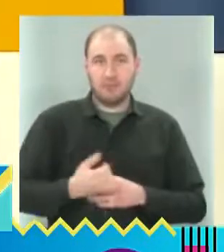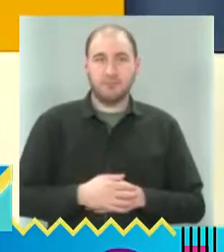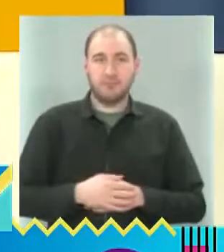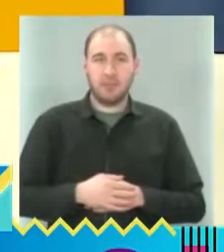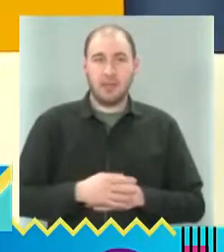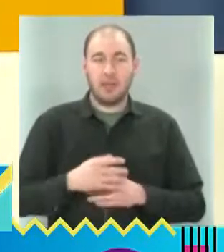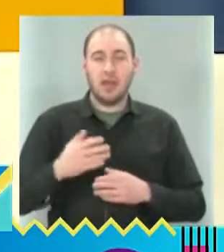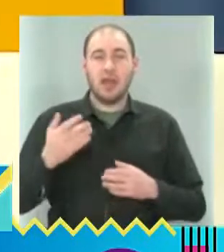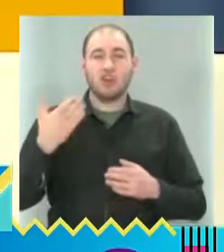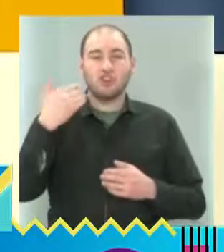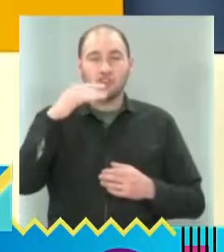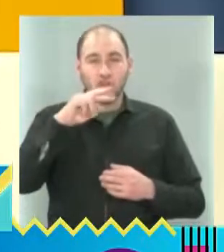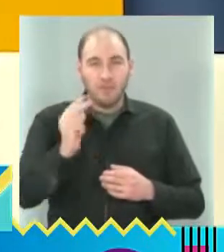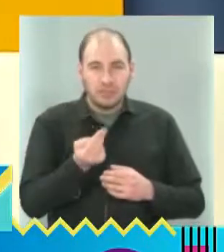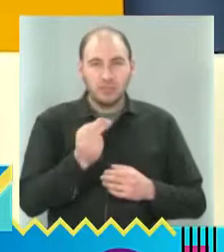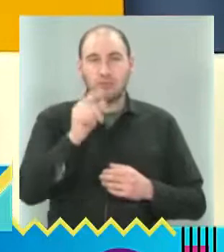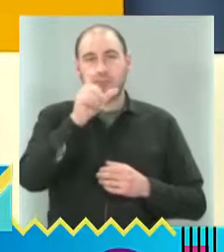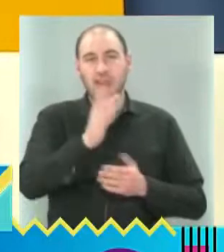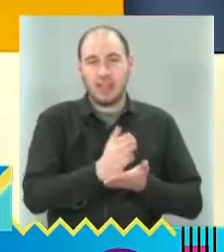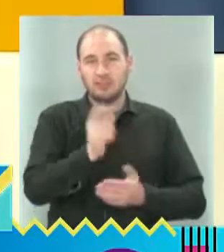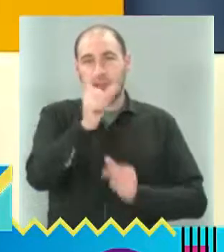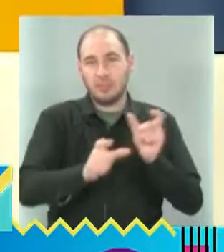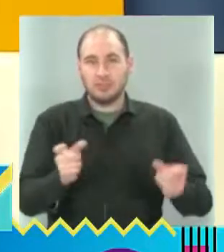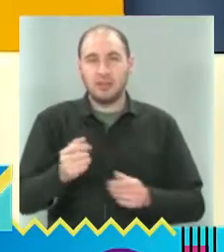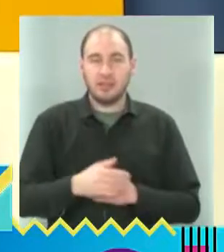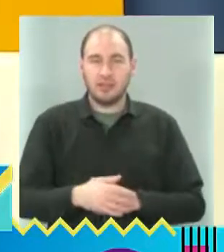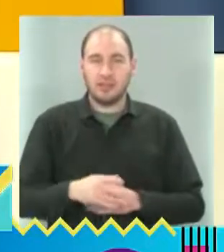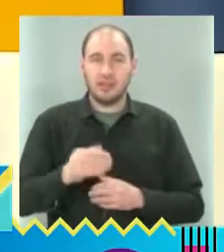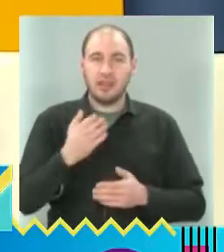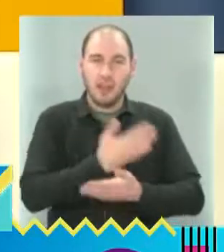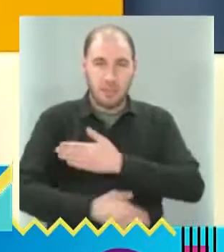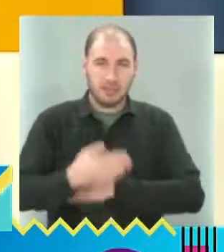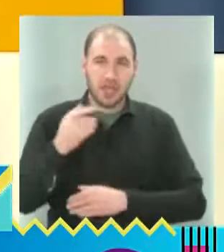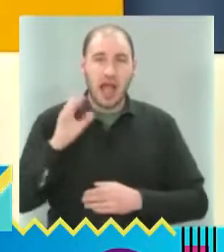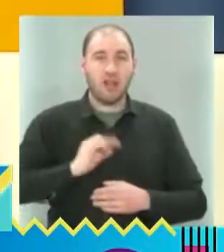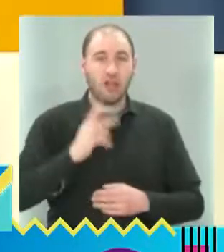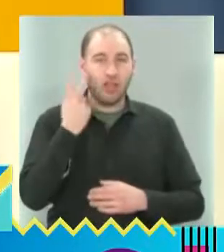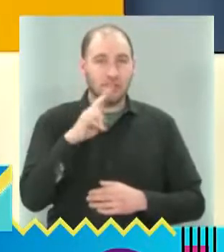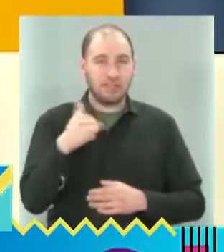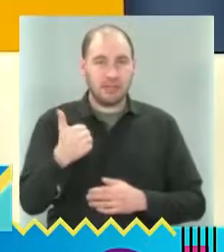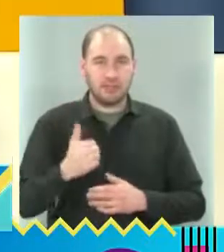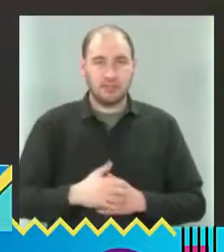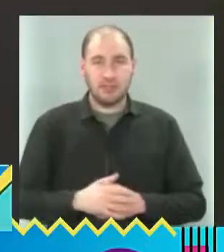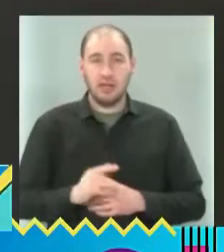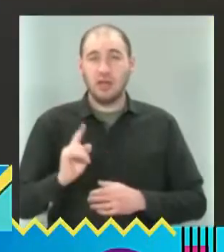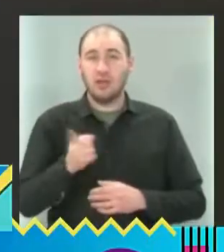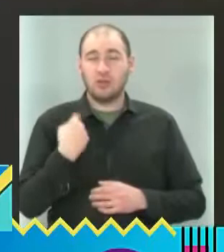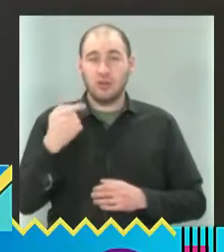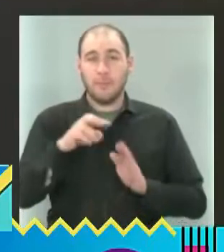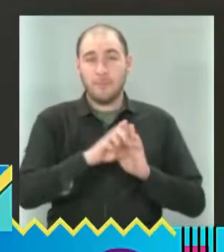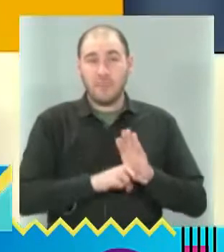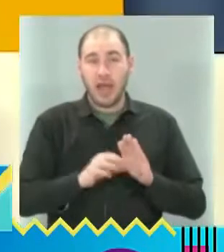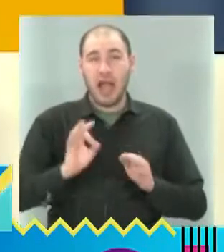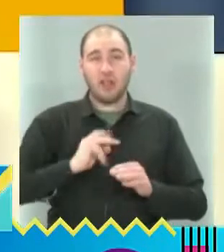la Convención Internacional de los Derechos de las Personas con Discapacidad es del 2006. Nosotros teníamos en el programa